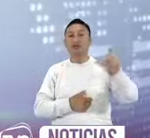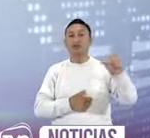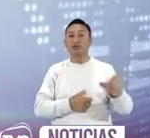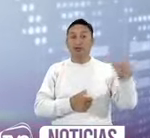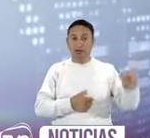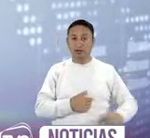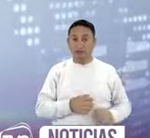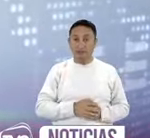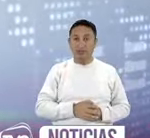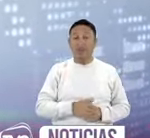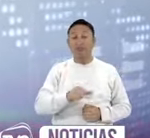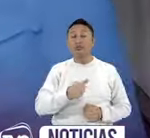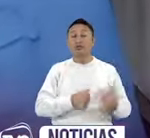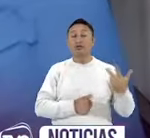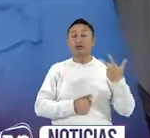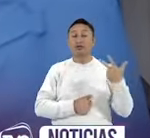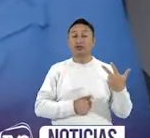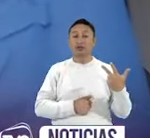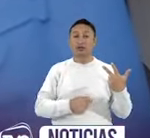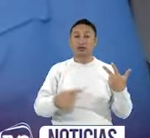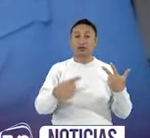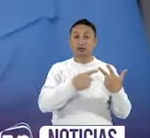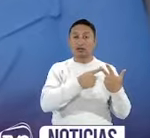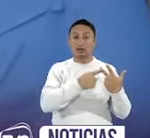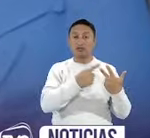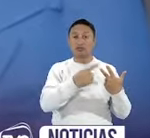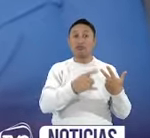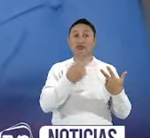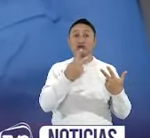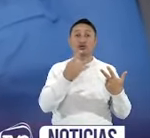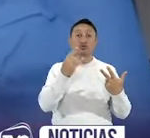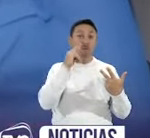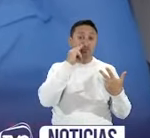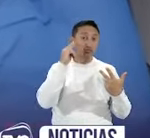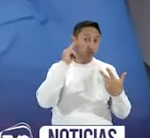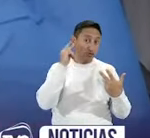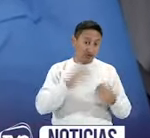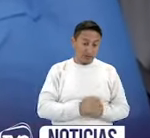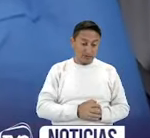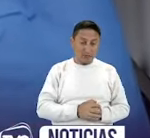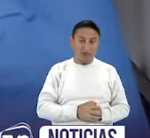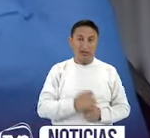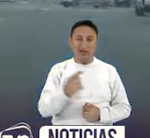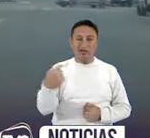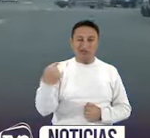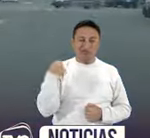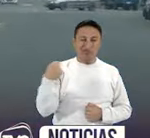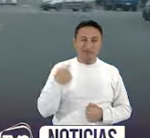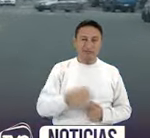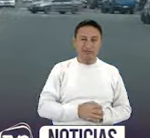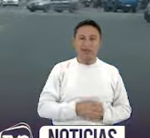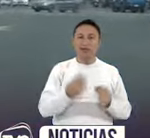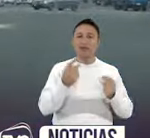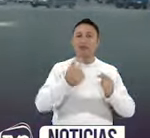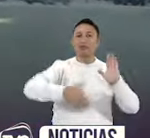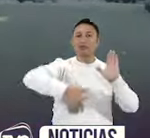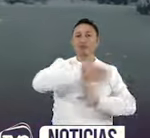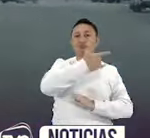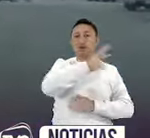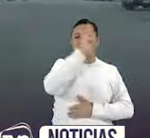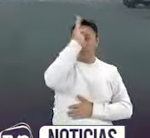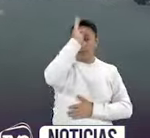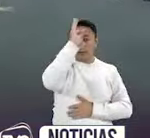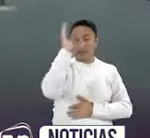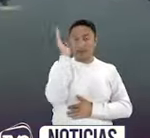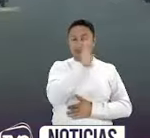otros 3 ocupantes, entre ellos 2 menores de edad, resultaron heridos y fueron trasladados hasta una casa